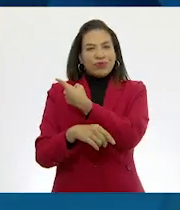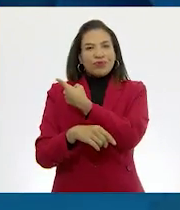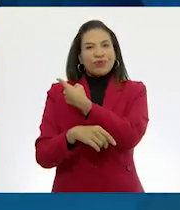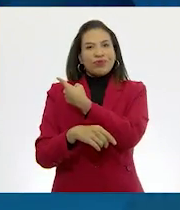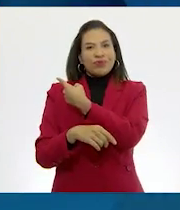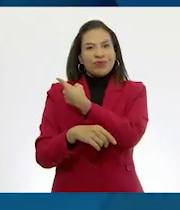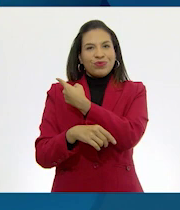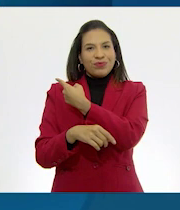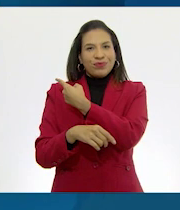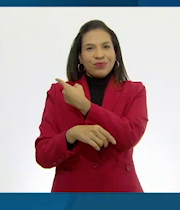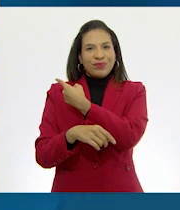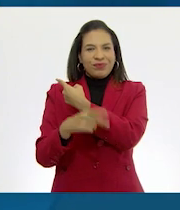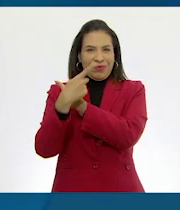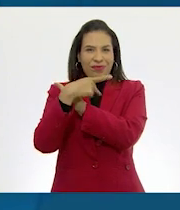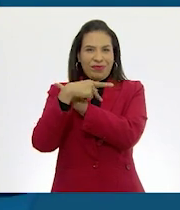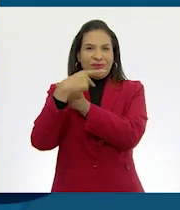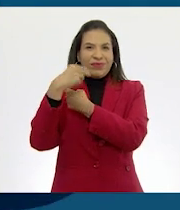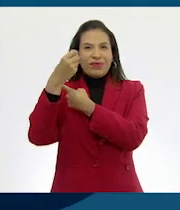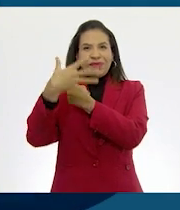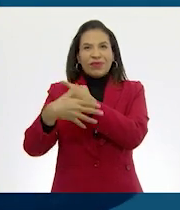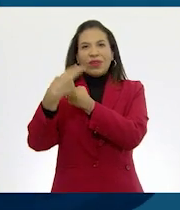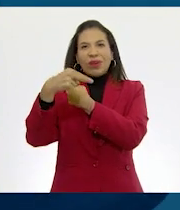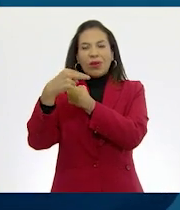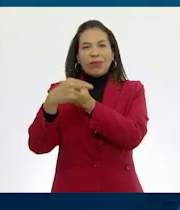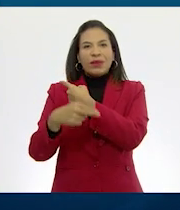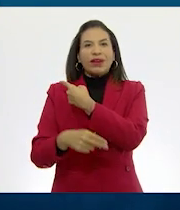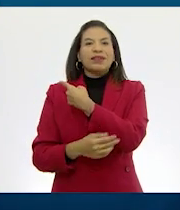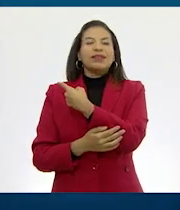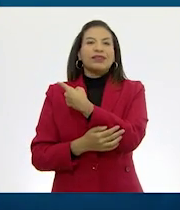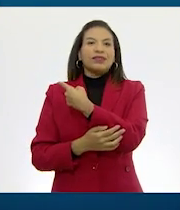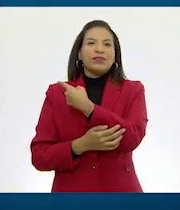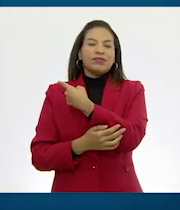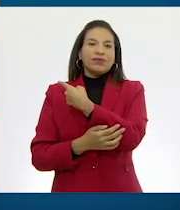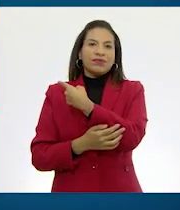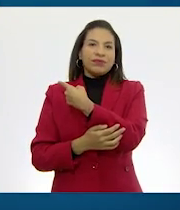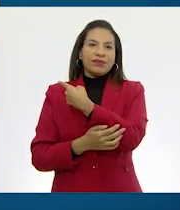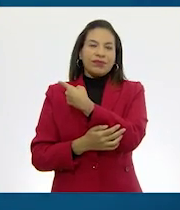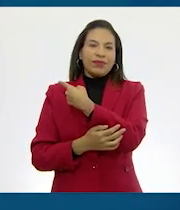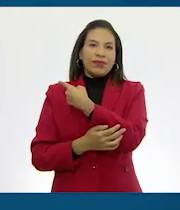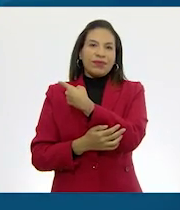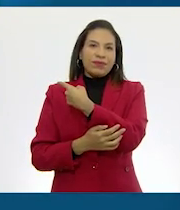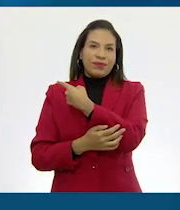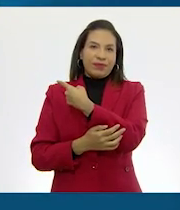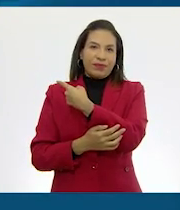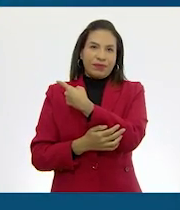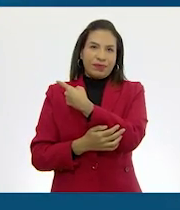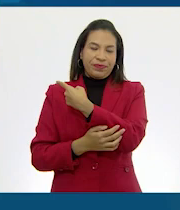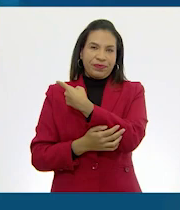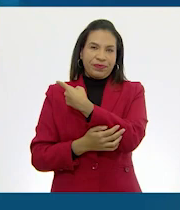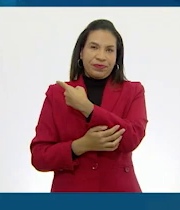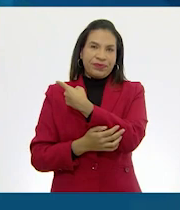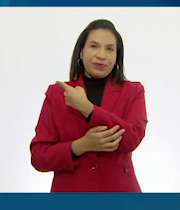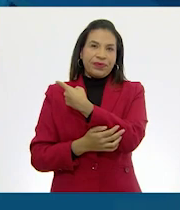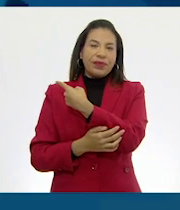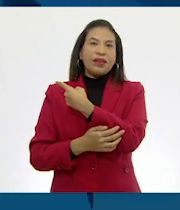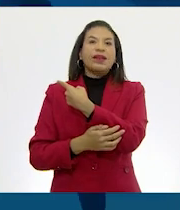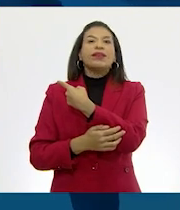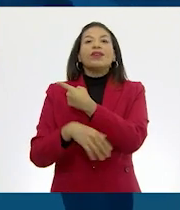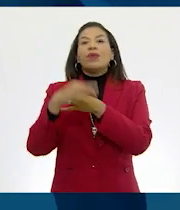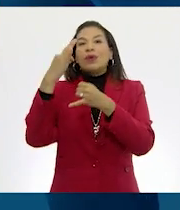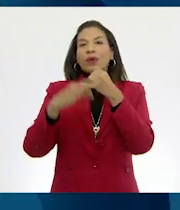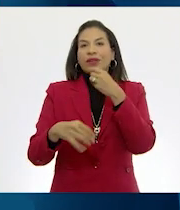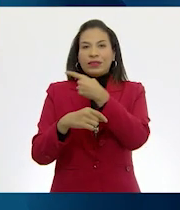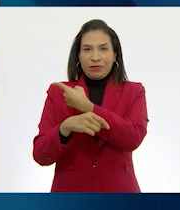Vicente Rivapalacio, Justo Sierra, Luis González Obregón, Joaquín García y Casbalceta y José